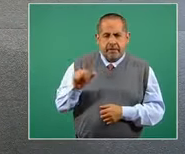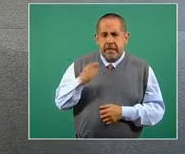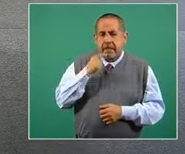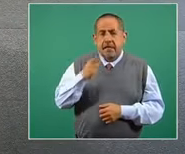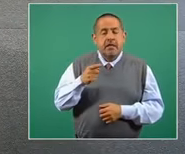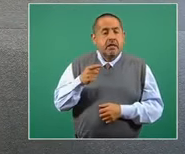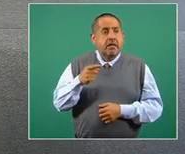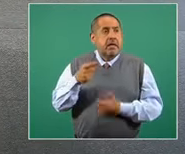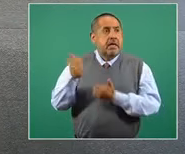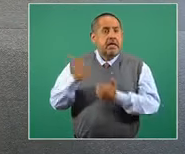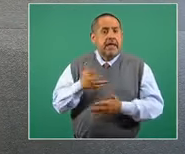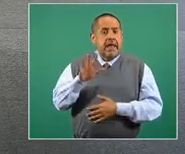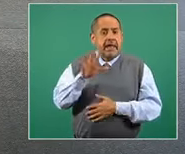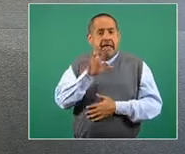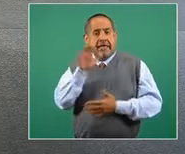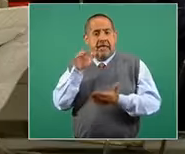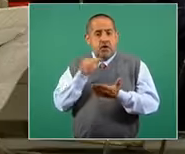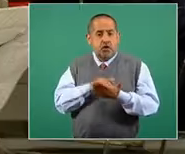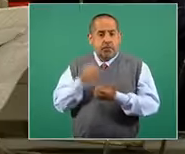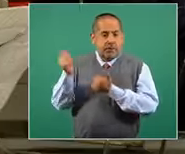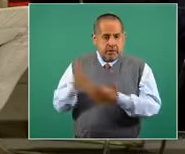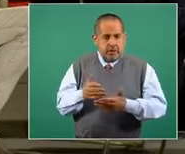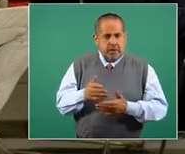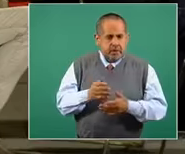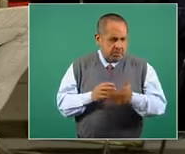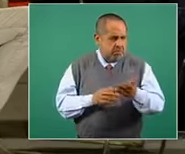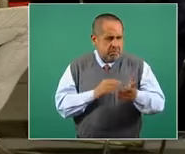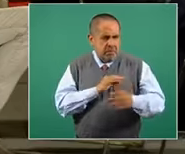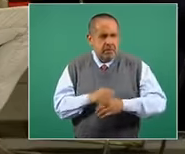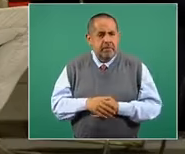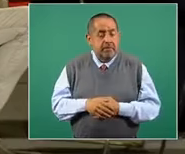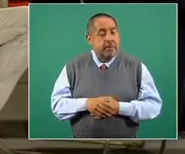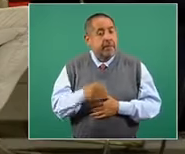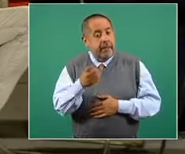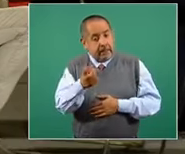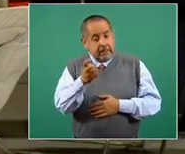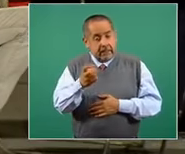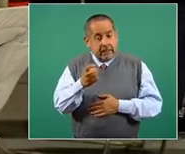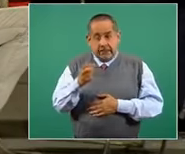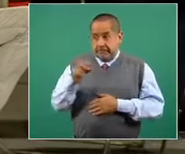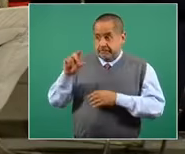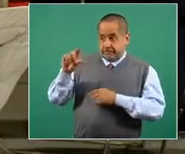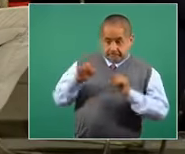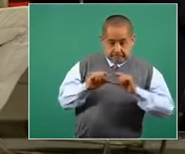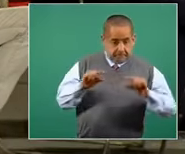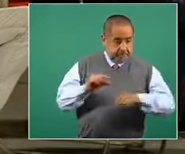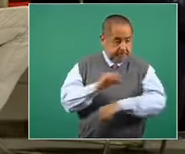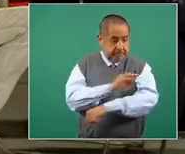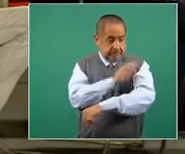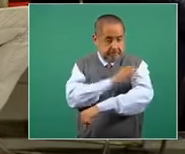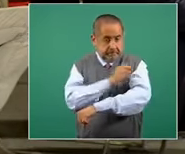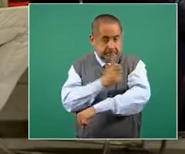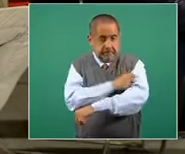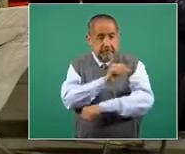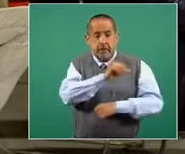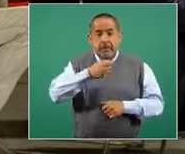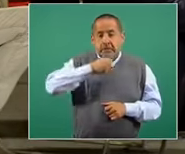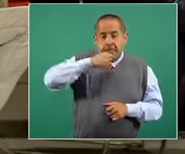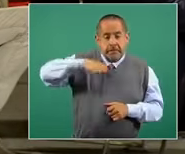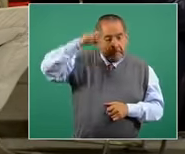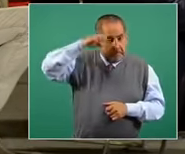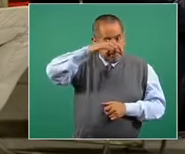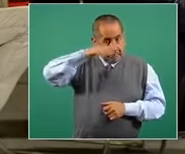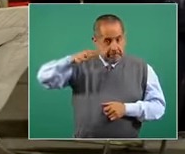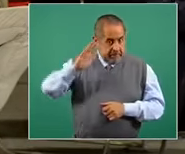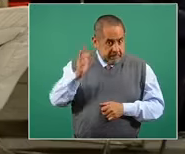llegan 500,000 dosis más o menos. Hasta el momento, lo sabemos. ¿Estas vacunas van a aplicarse ya en adultos mayores? Es decir,